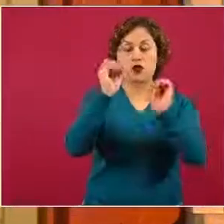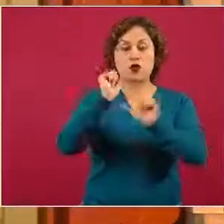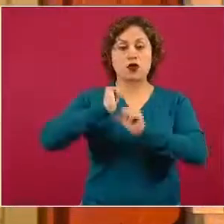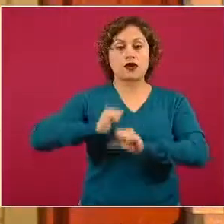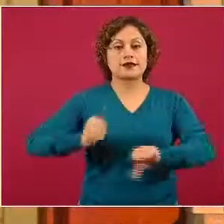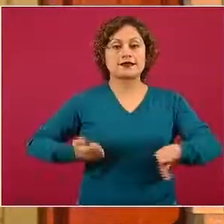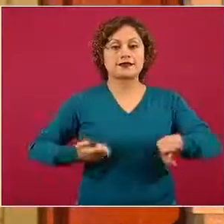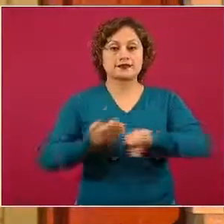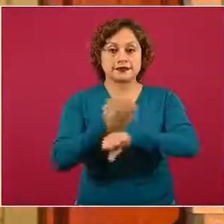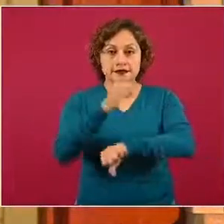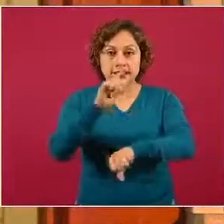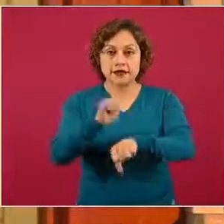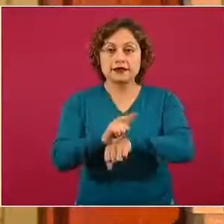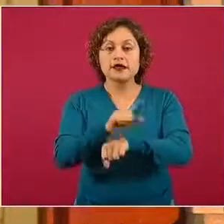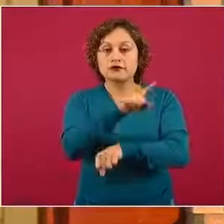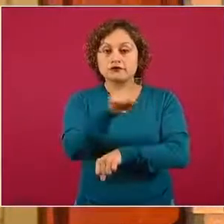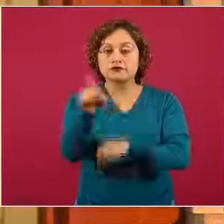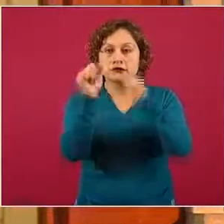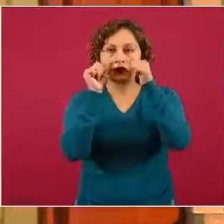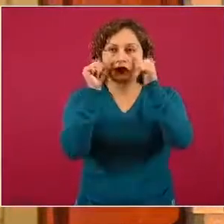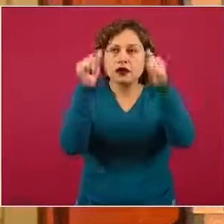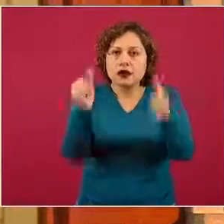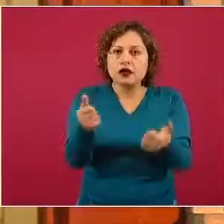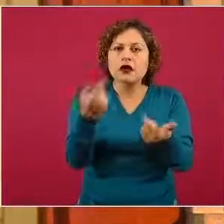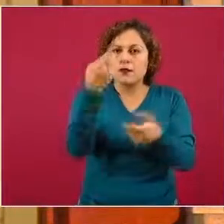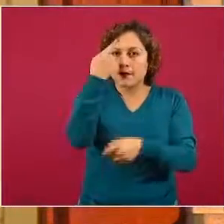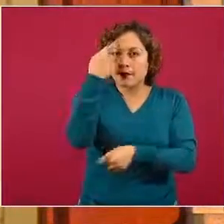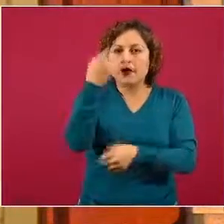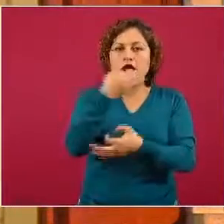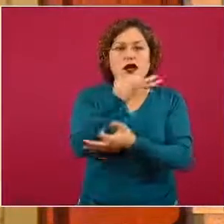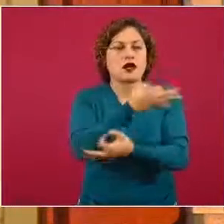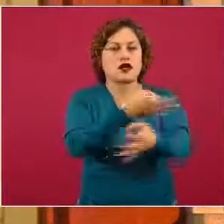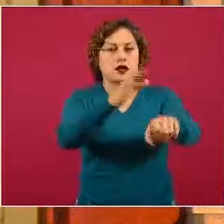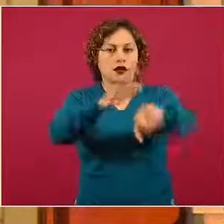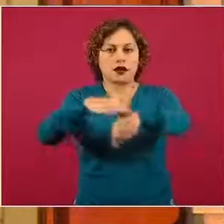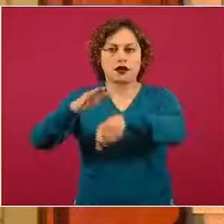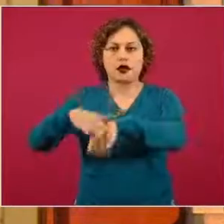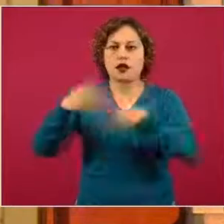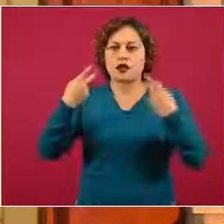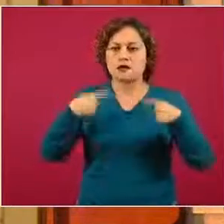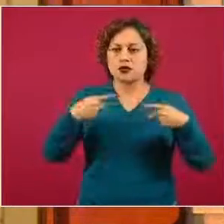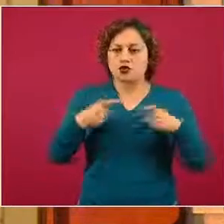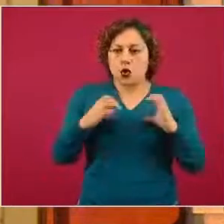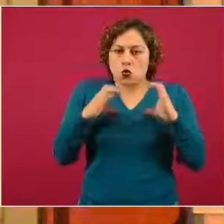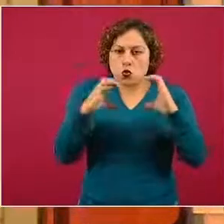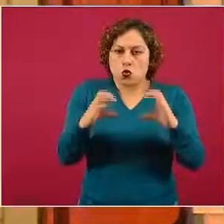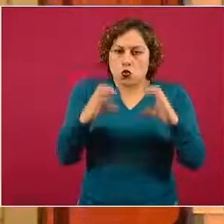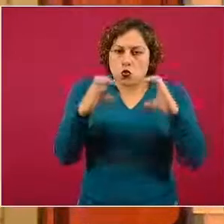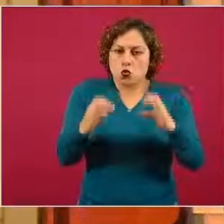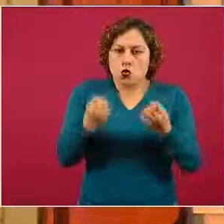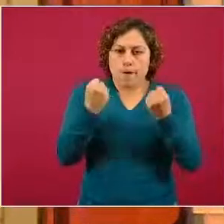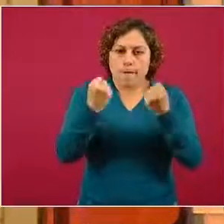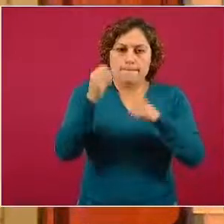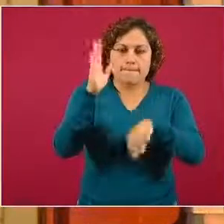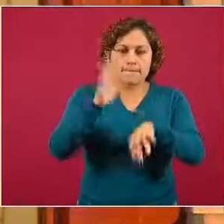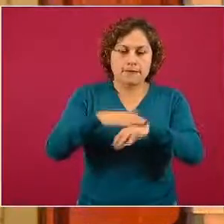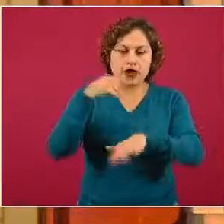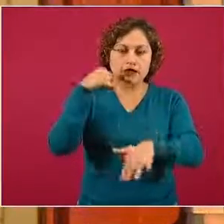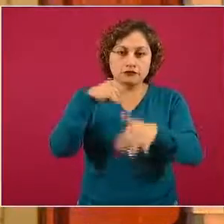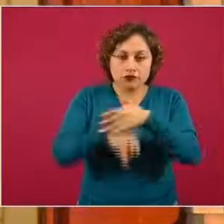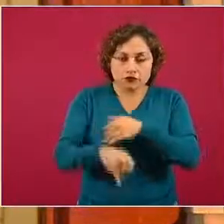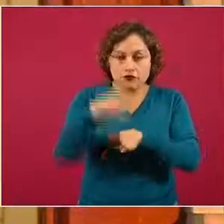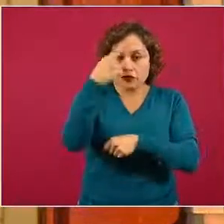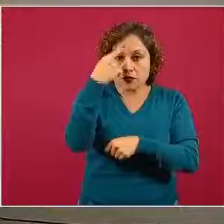para poder controlar este riesgo y que las personas entonces no se contagien, no se enfermen, no se agraven y